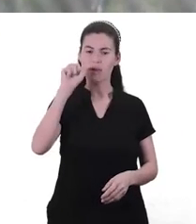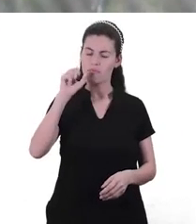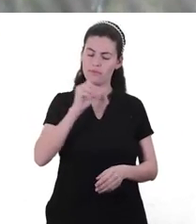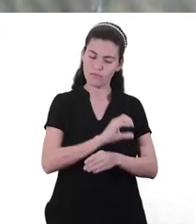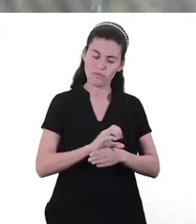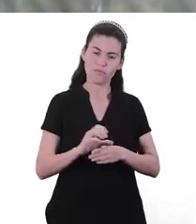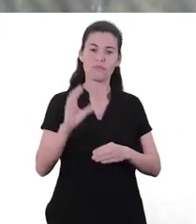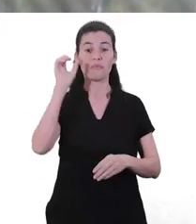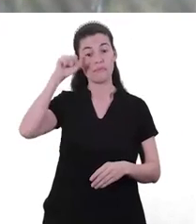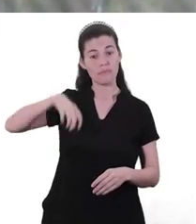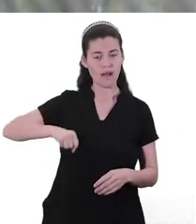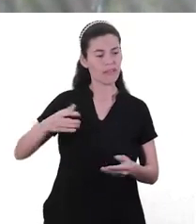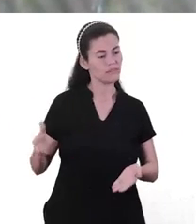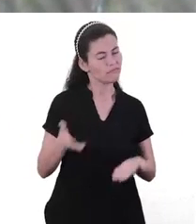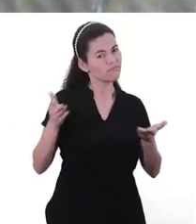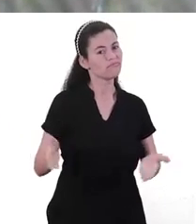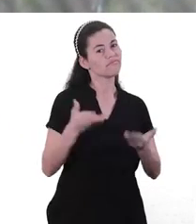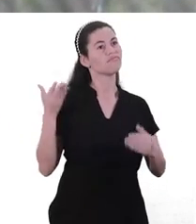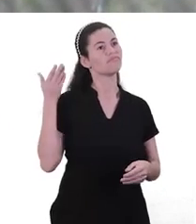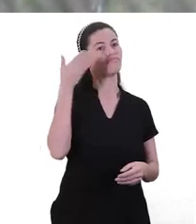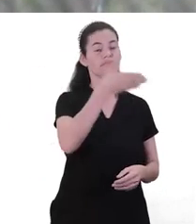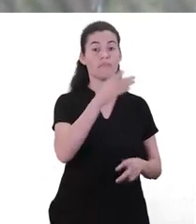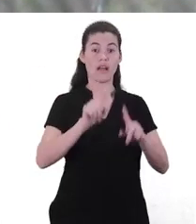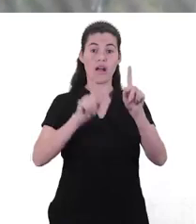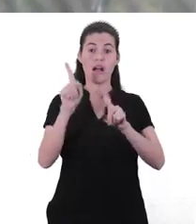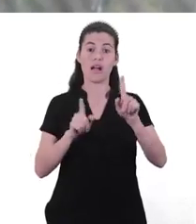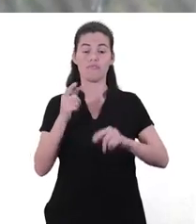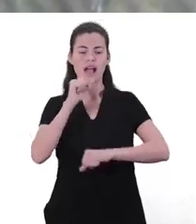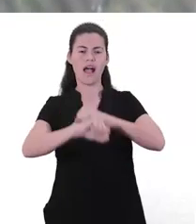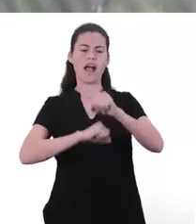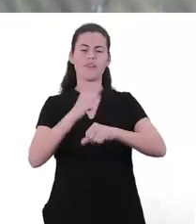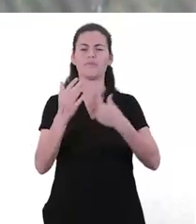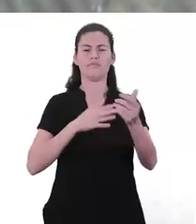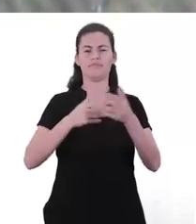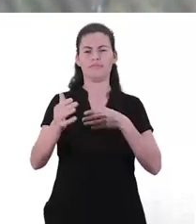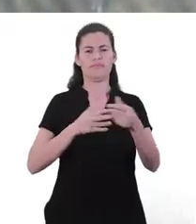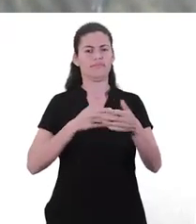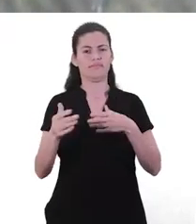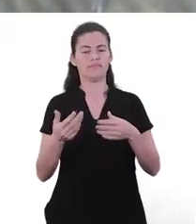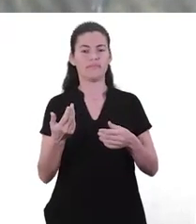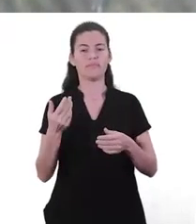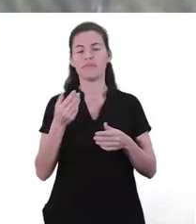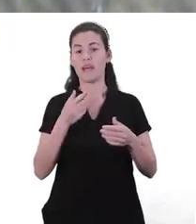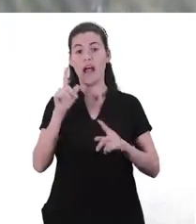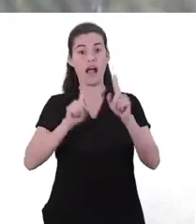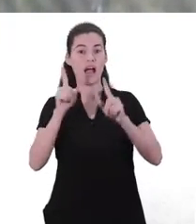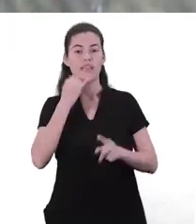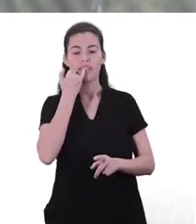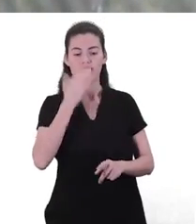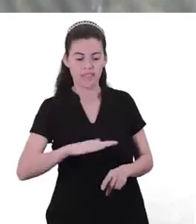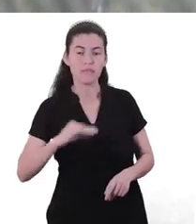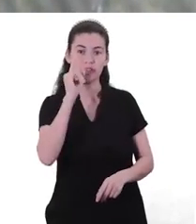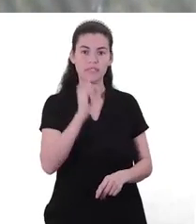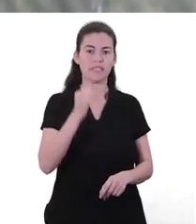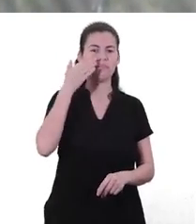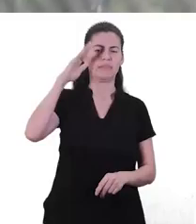tarde. Hay mucha gente que empieza a hacer esto, no hace falta, no es un requisito, porque también está con el tabú desde niño nomás puede hacer